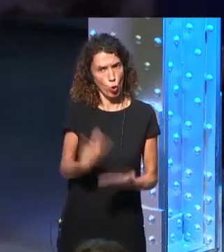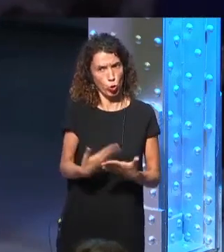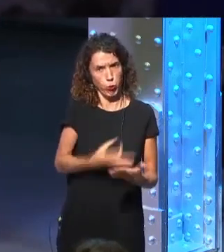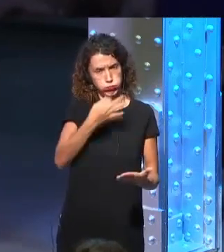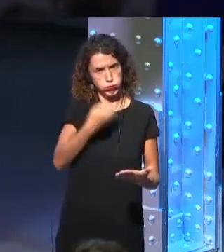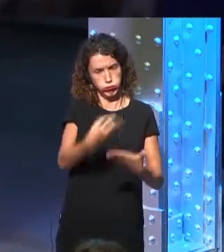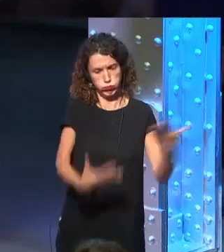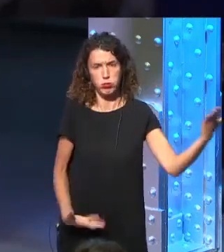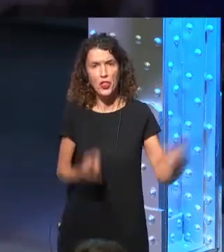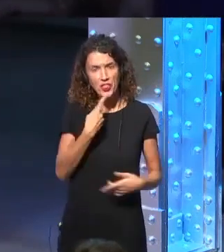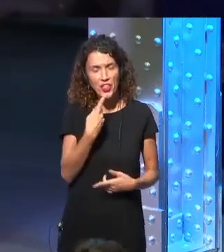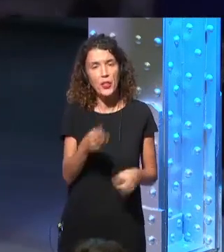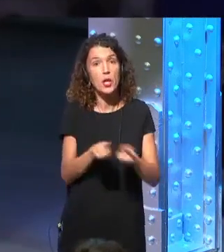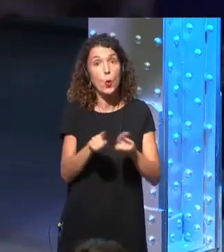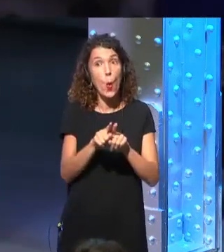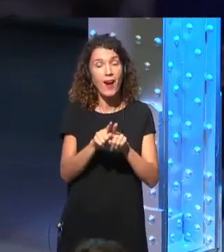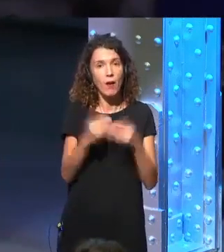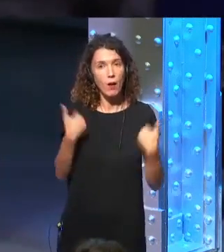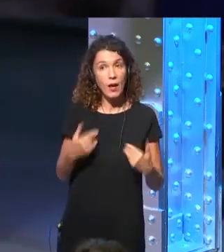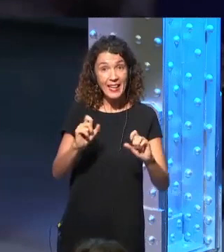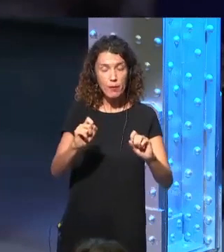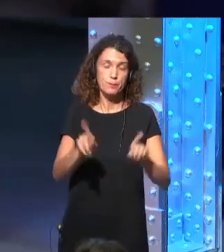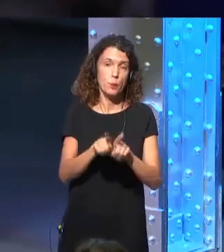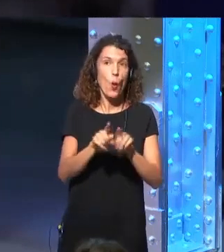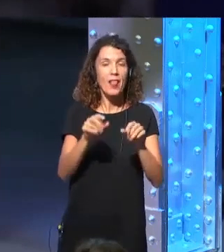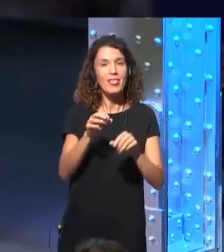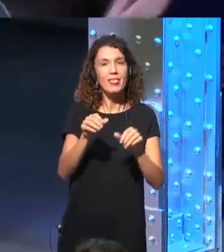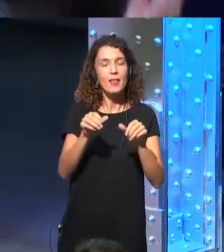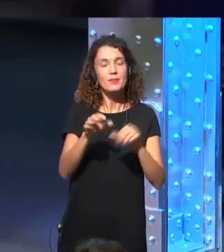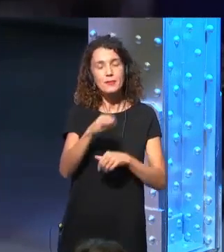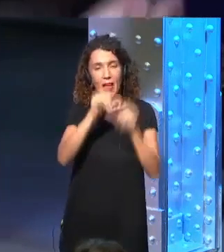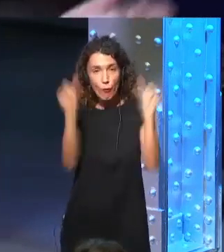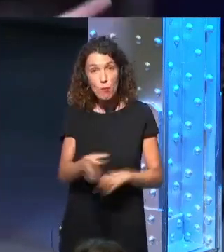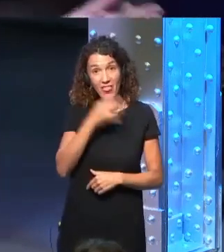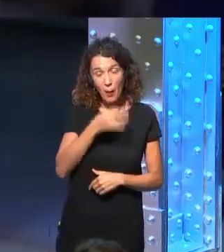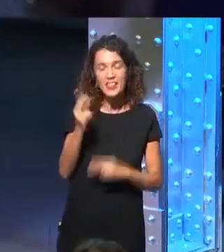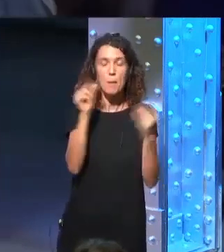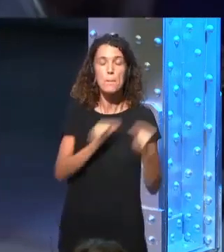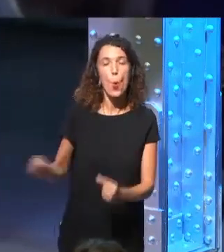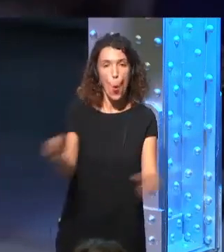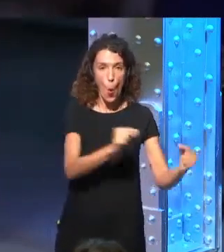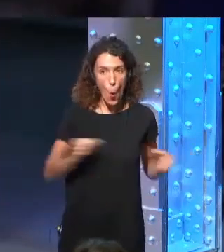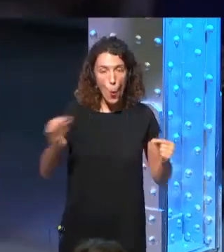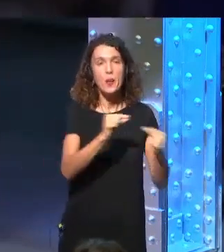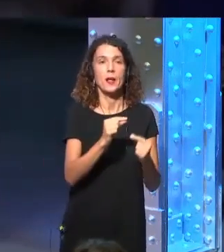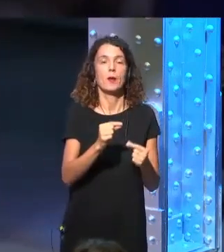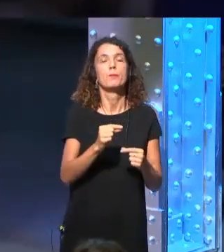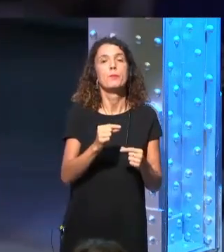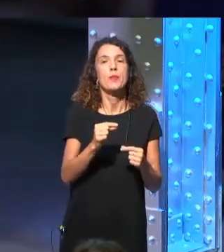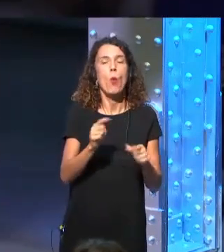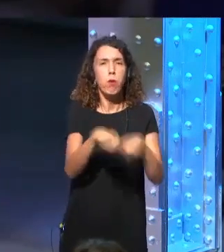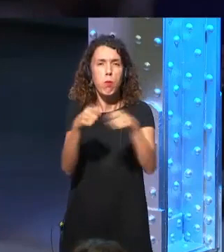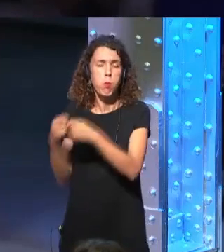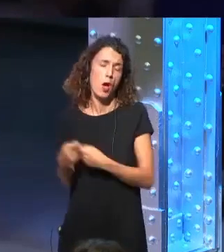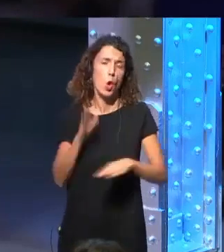que afirma que la naturaleza del debate público está corrompida por la intervención de